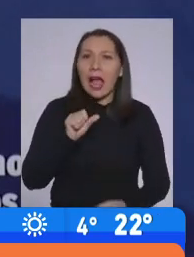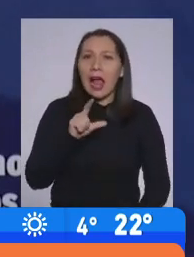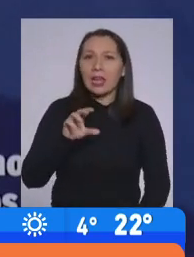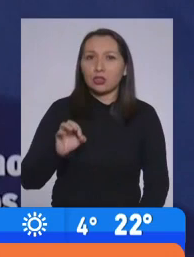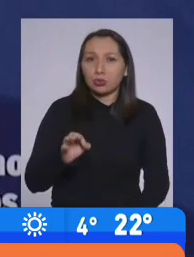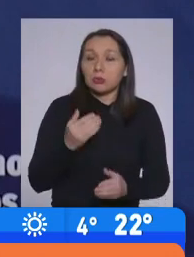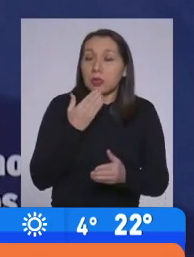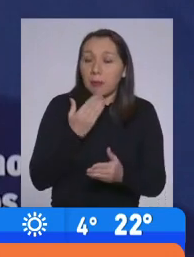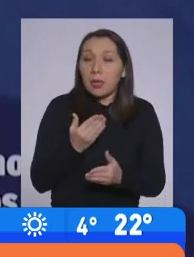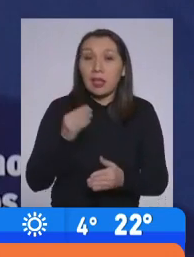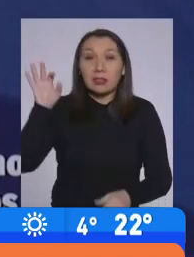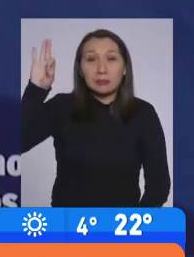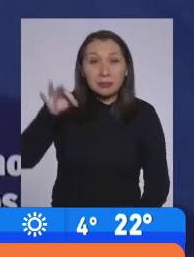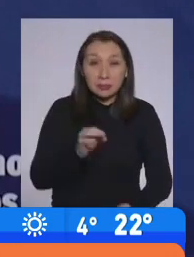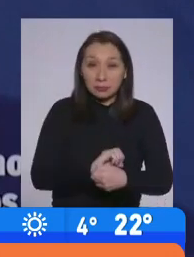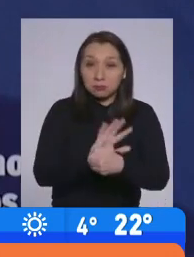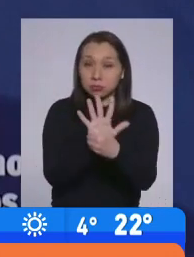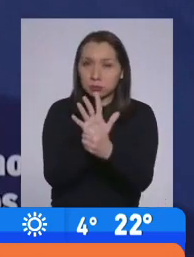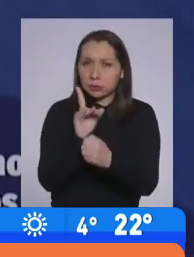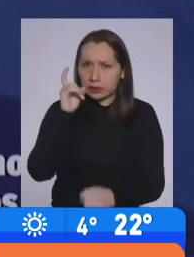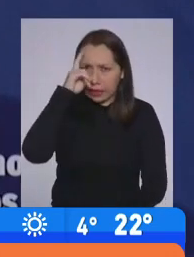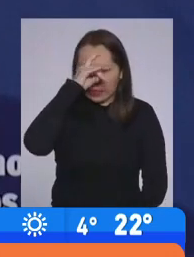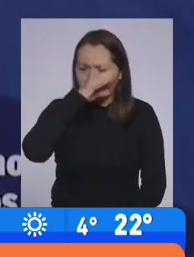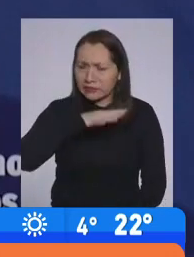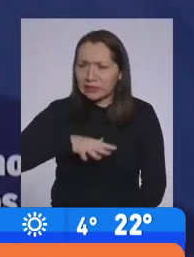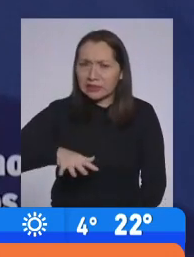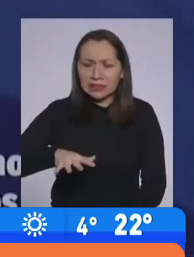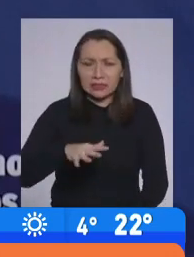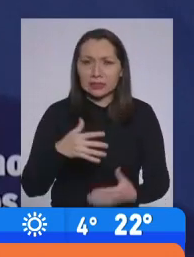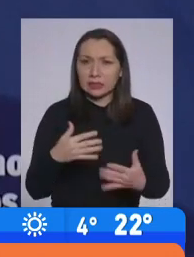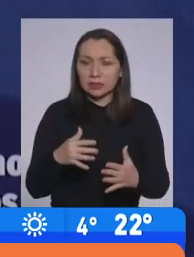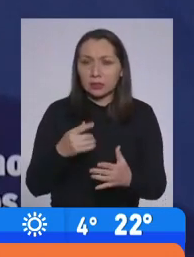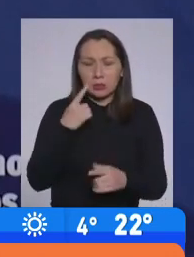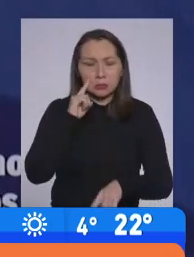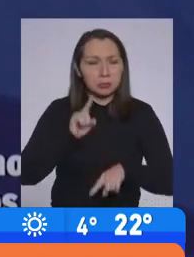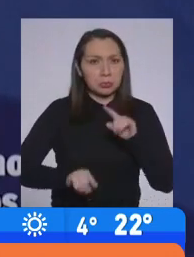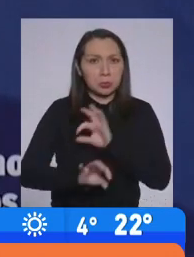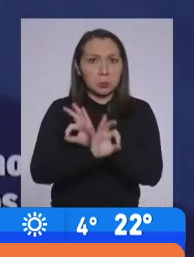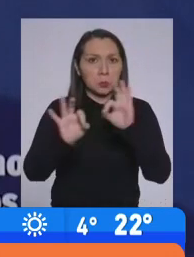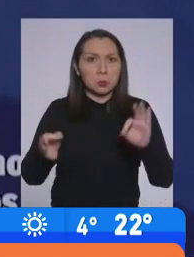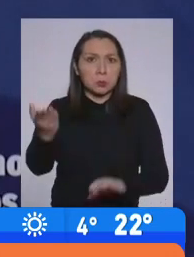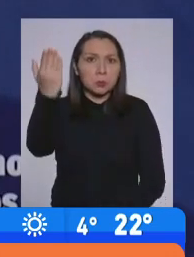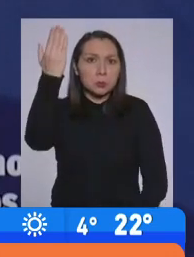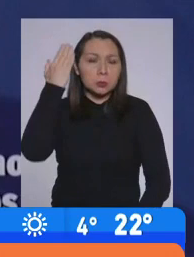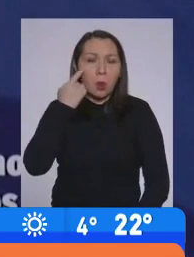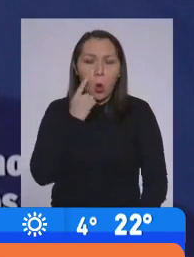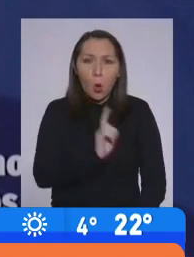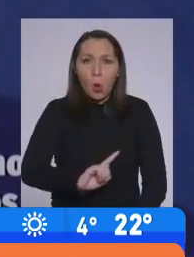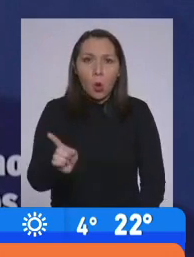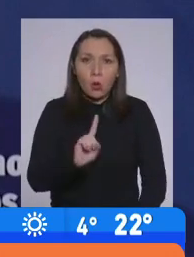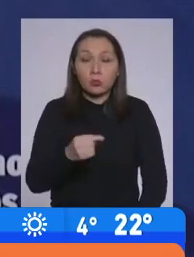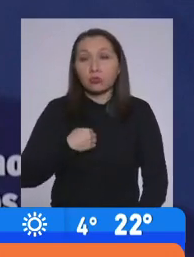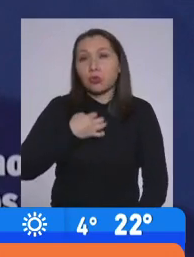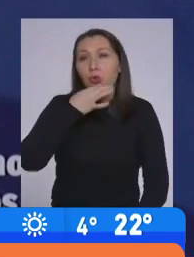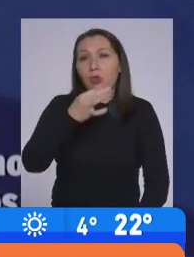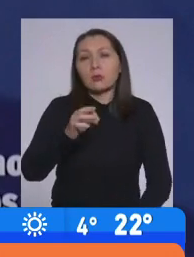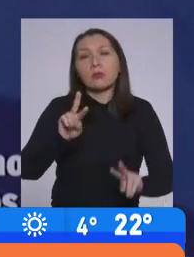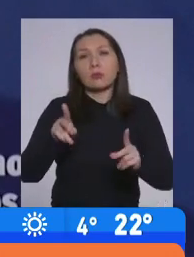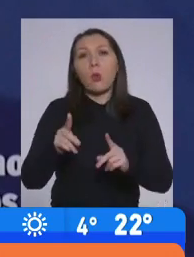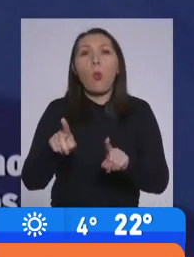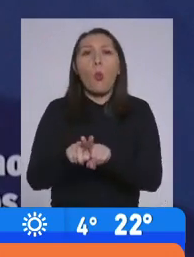es un virus difícil es un virus desconocido es un virus que yo llamaría incluso